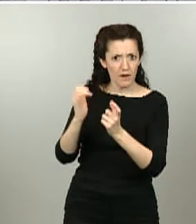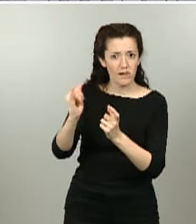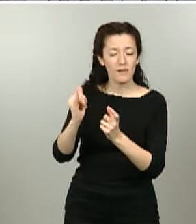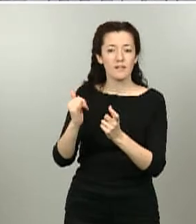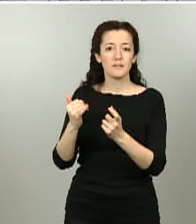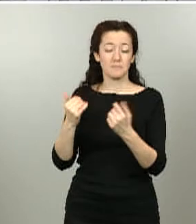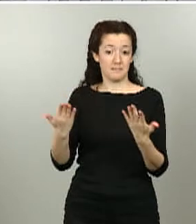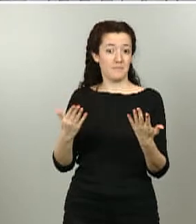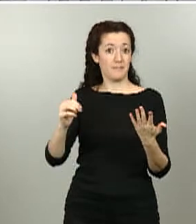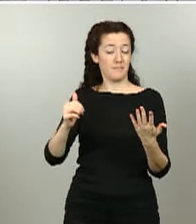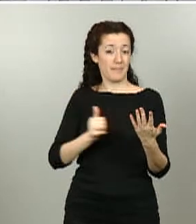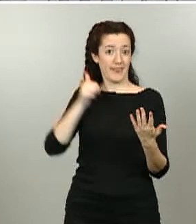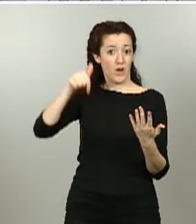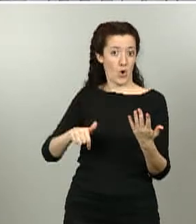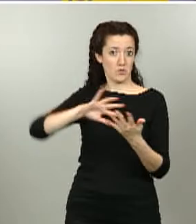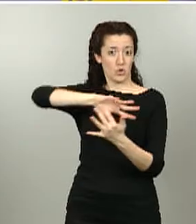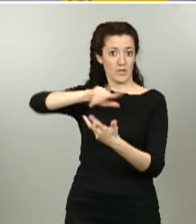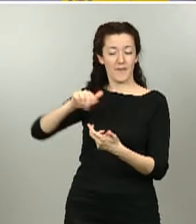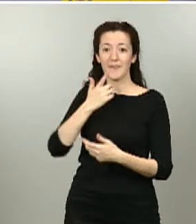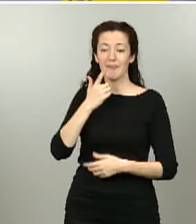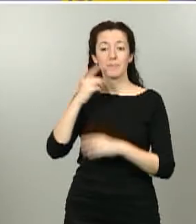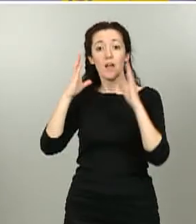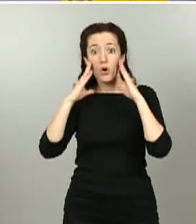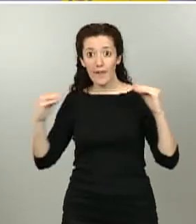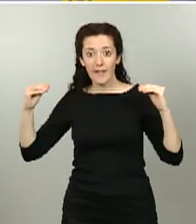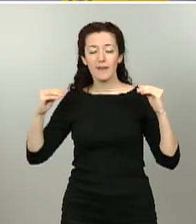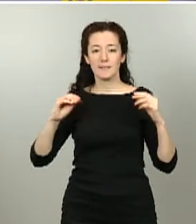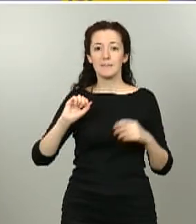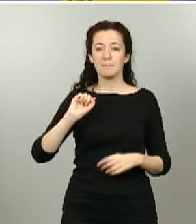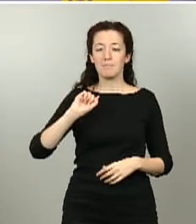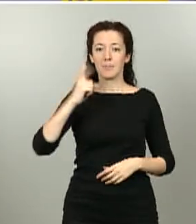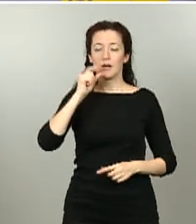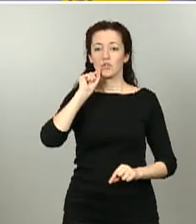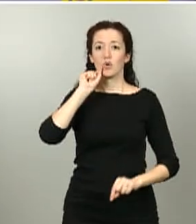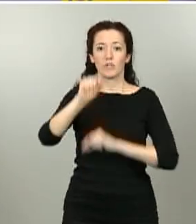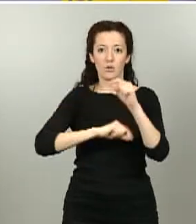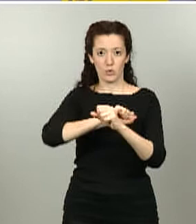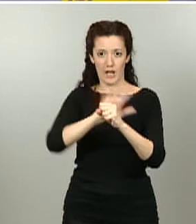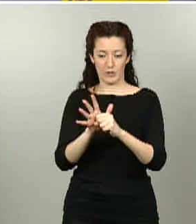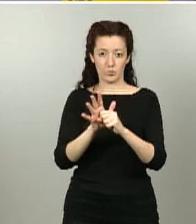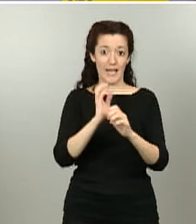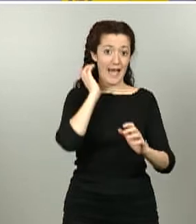de redacción médica. Holanda ha confirmado el primer contagio de coronavirus entre animales de granja y humanos.